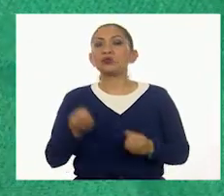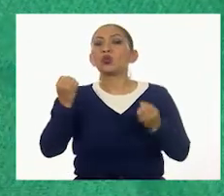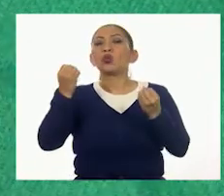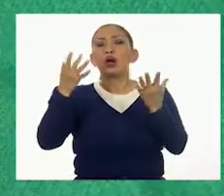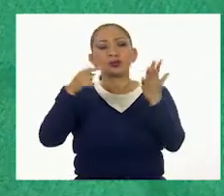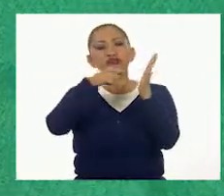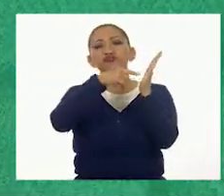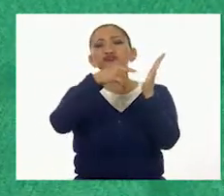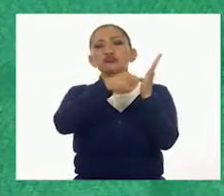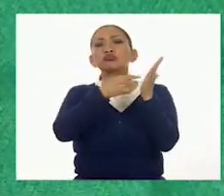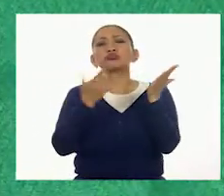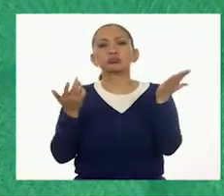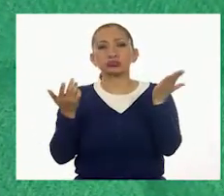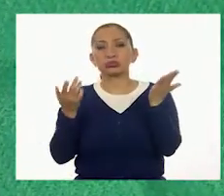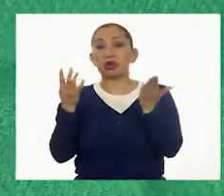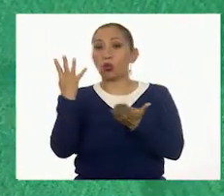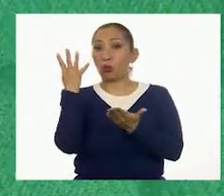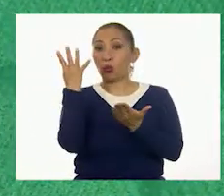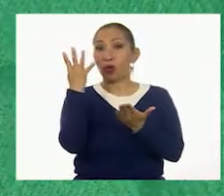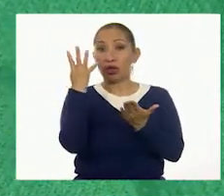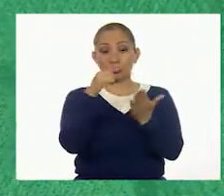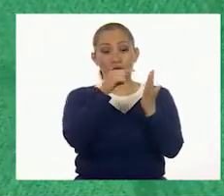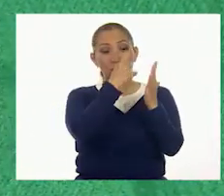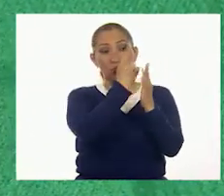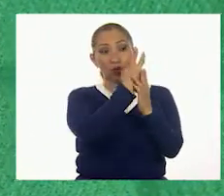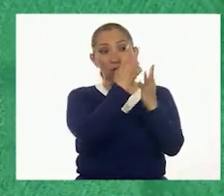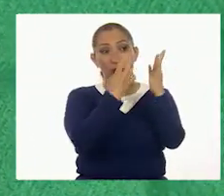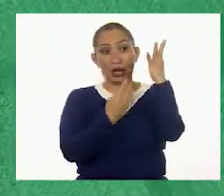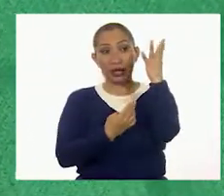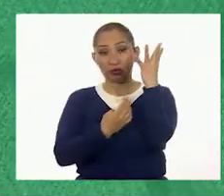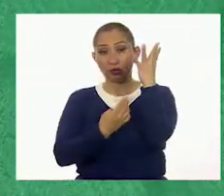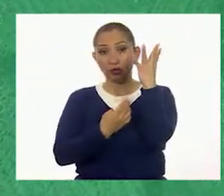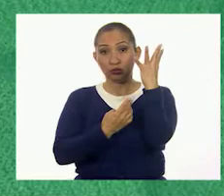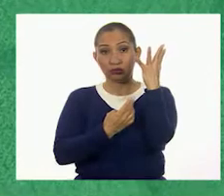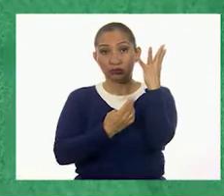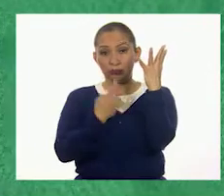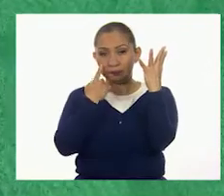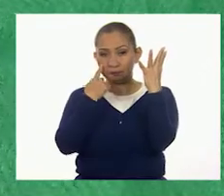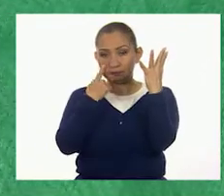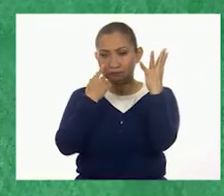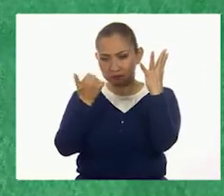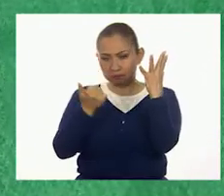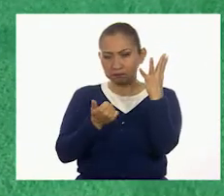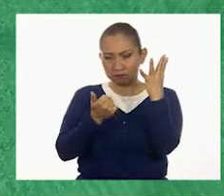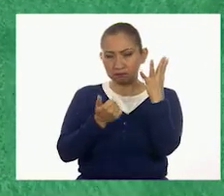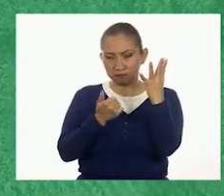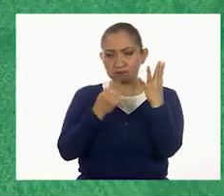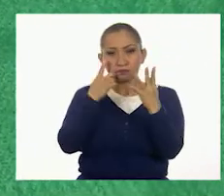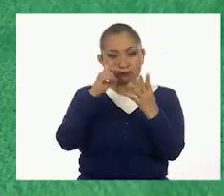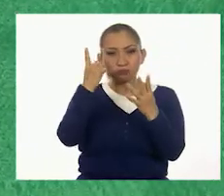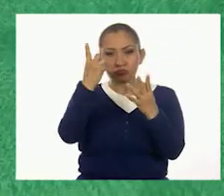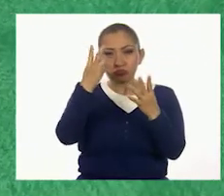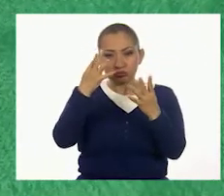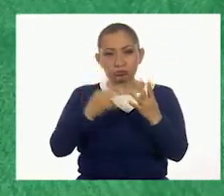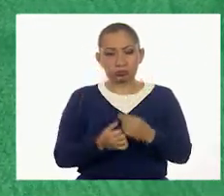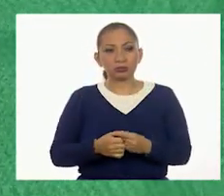¿Cuántos nos salió? Cuatro. Cuatro puntitos. Ahora, ¿me ayudas a contarlos?